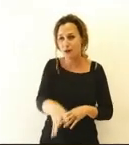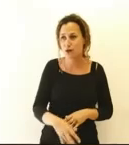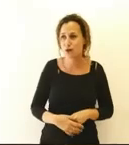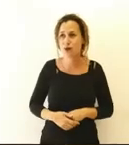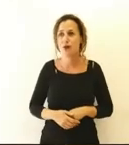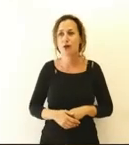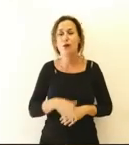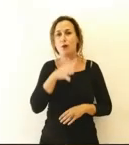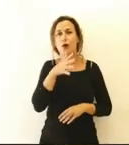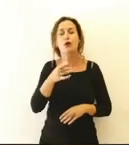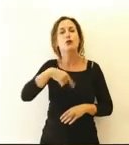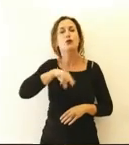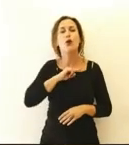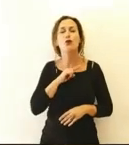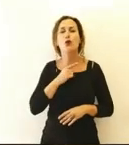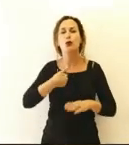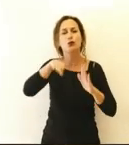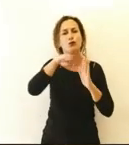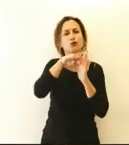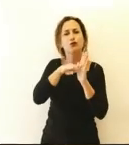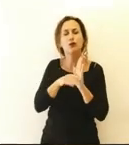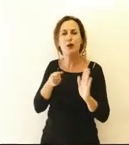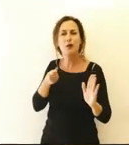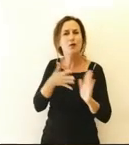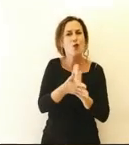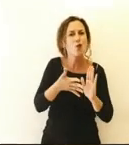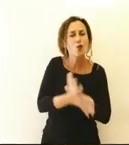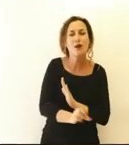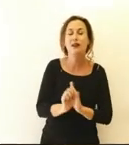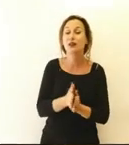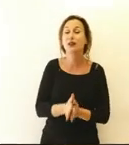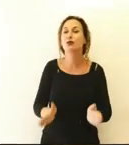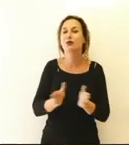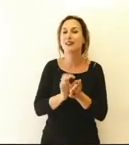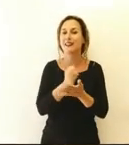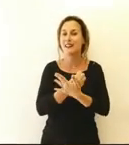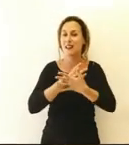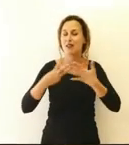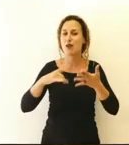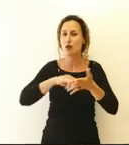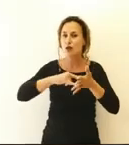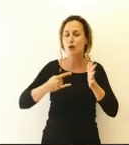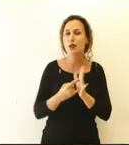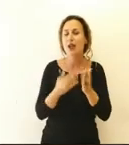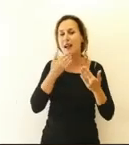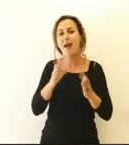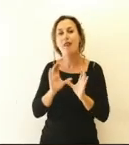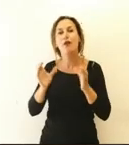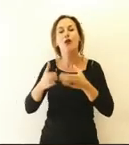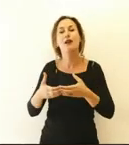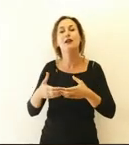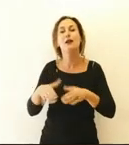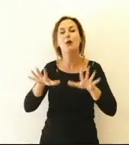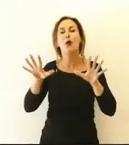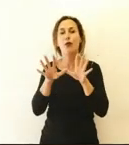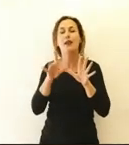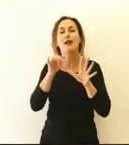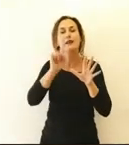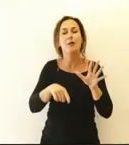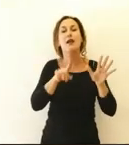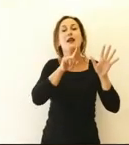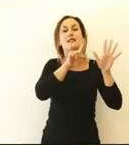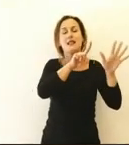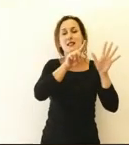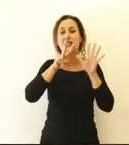Para ello se han definido 18 proyectos a desplegar en los 10 objetivos estratégicos y 67 líneas de actuación